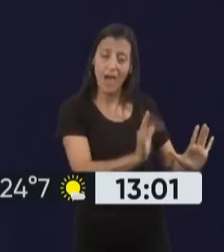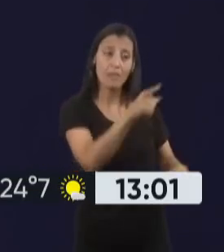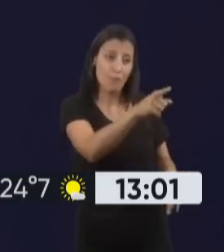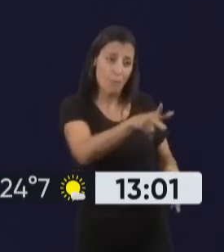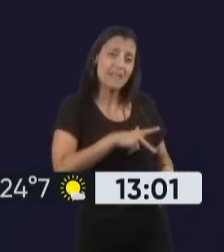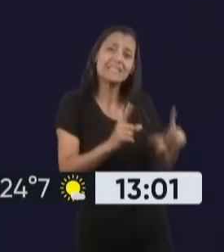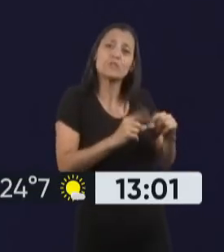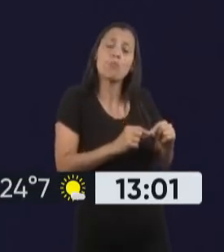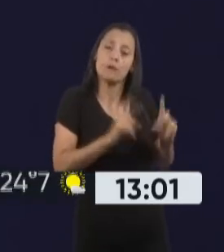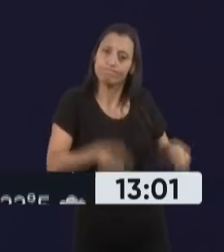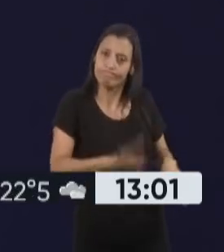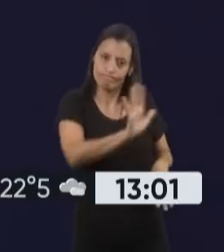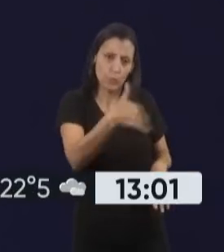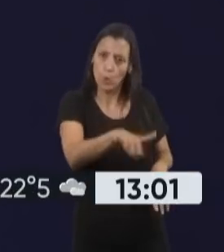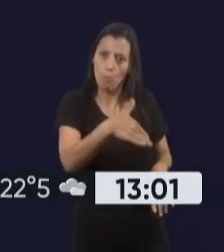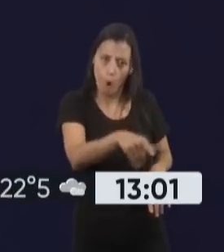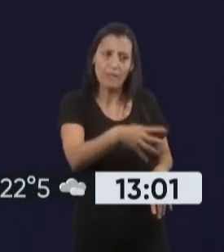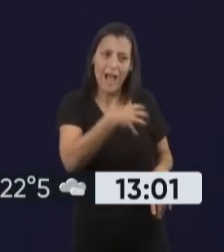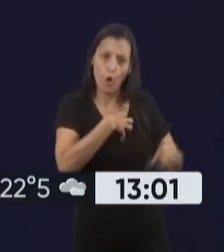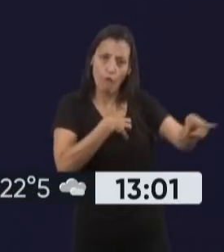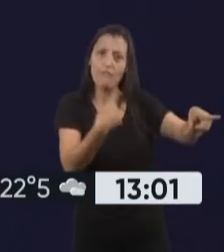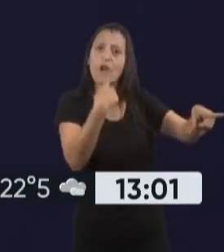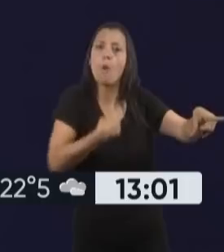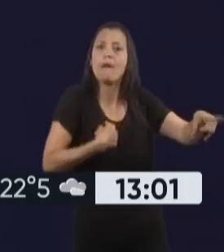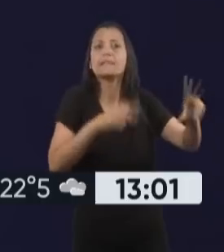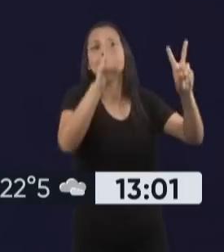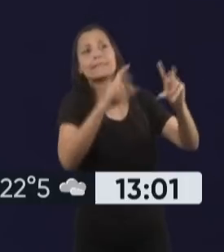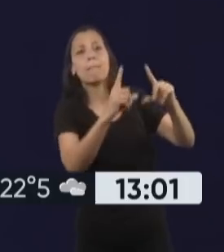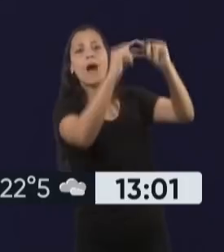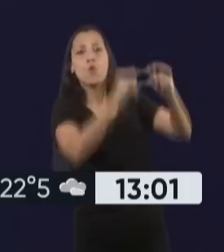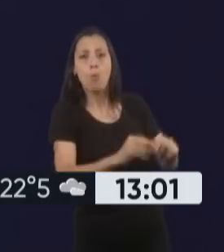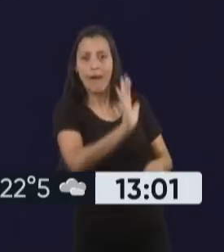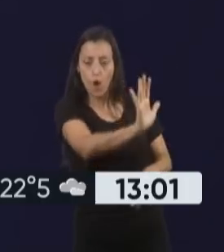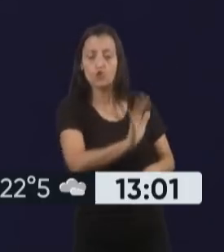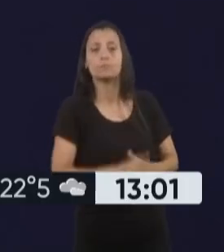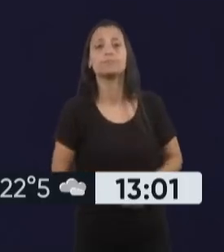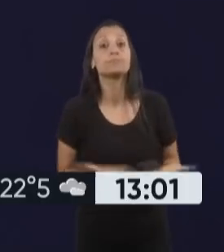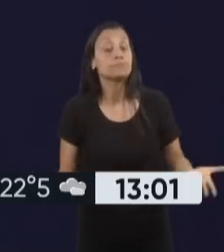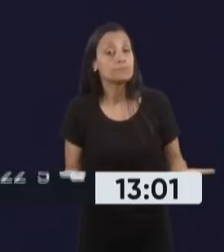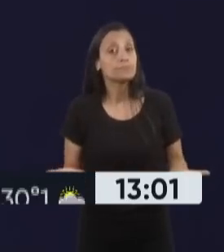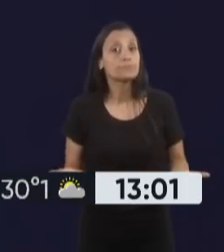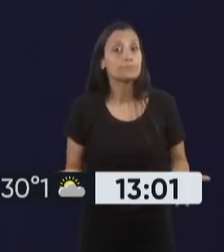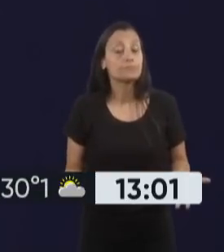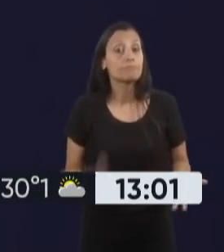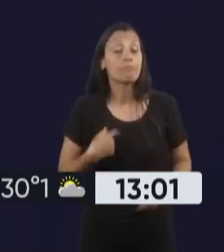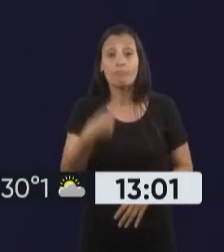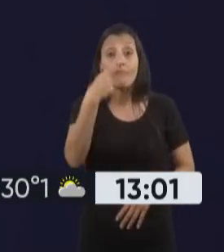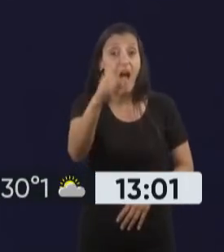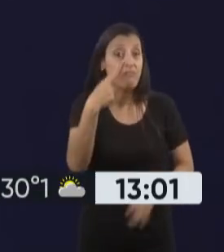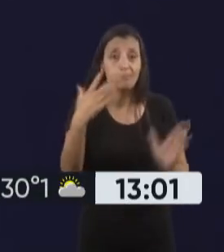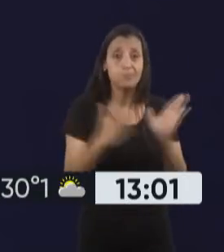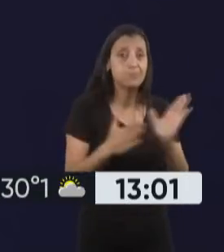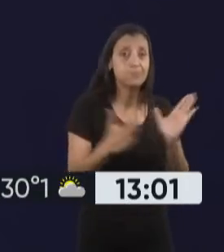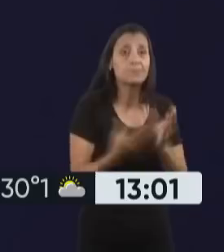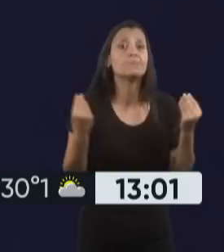diciendo claramente, pero no importa, démoslo por bueno lo que estás diciendo, porque en definitiva te refleja lo